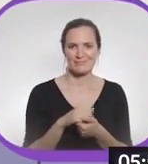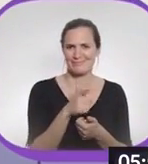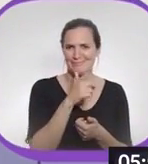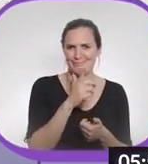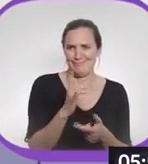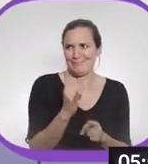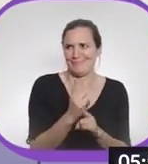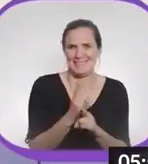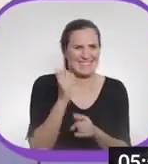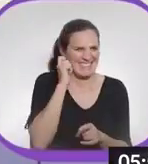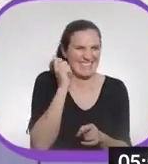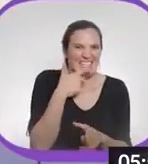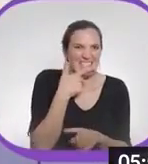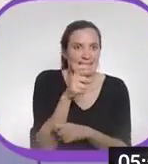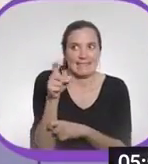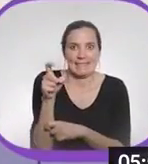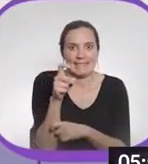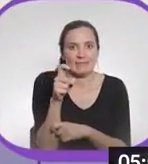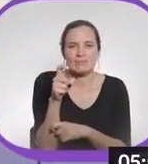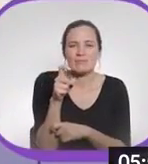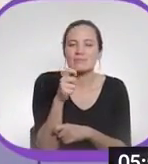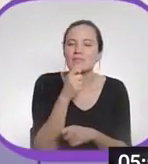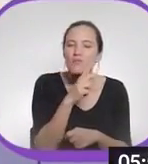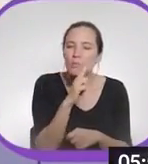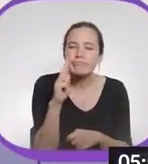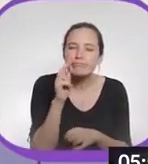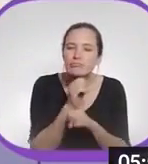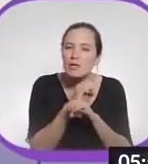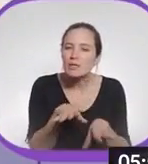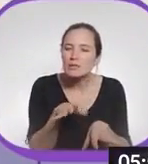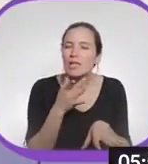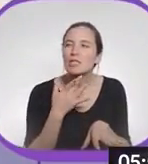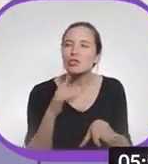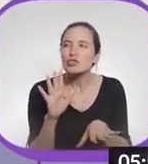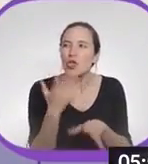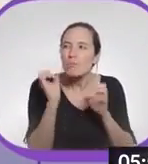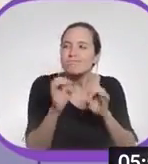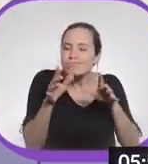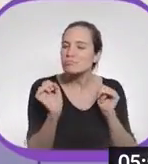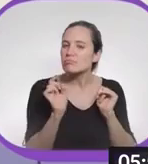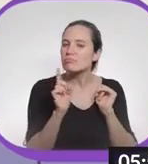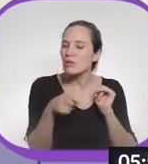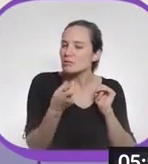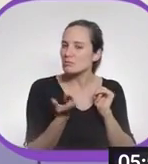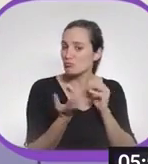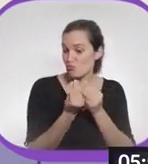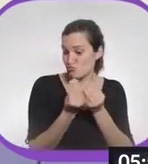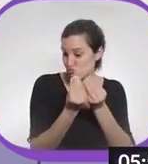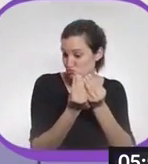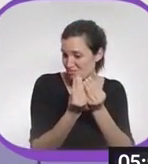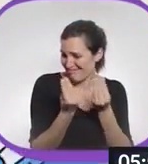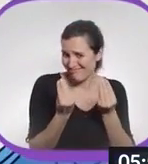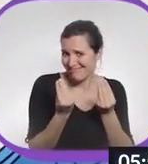Parece que siempre tienes preparado el gas. Muy bien, si eres mi padrino malvado, debes concederme todos mis deseos. Pero son muchos. ¿Cómo vamos a